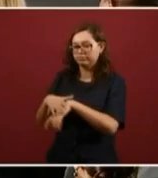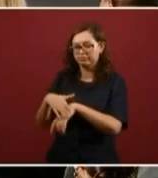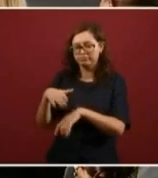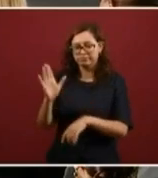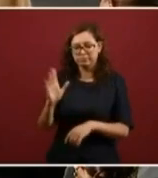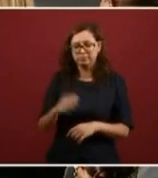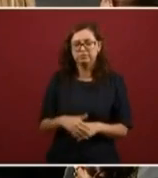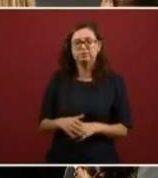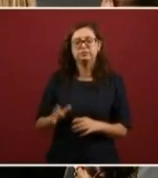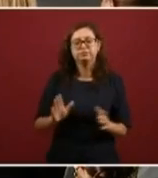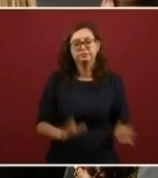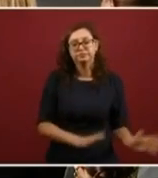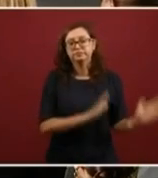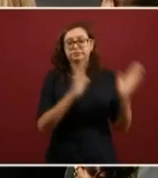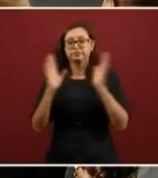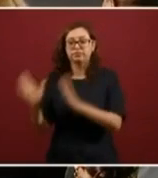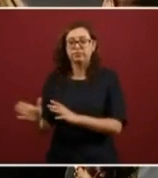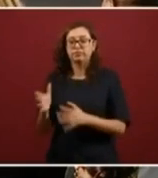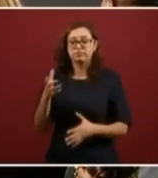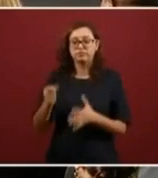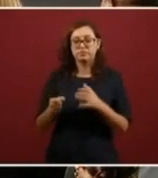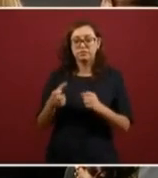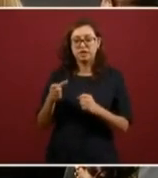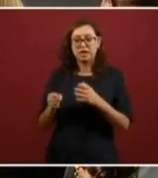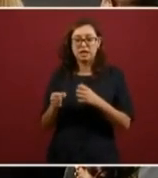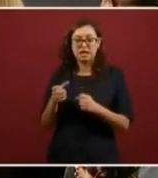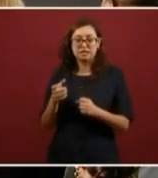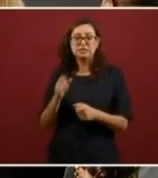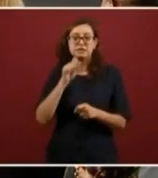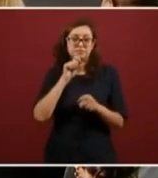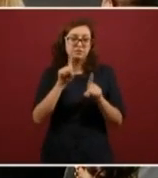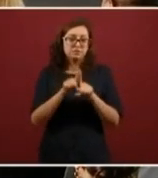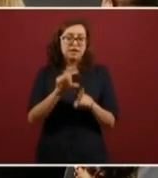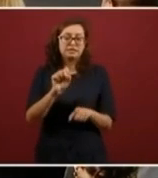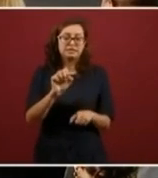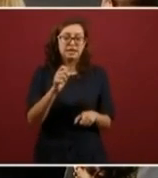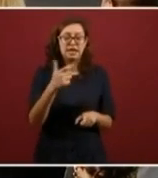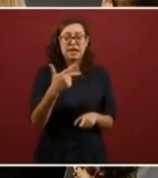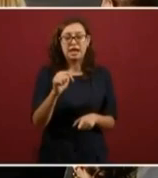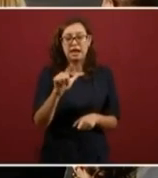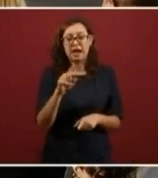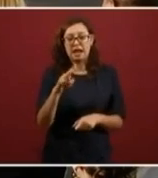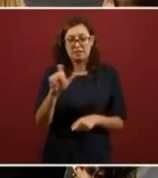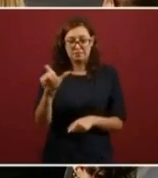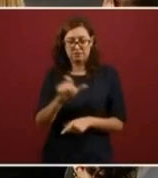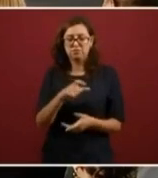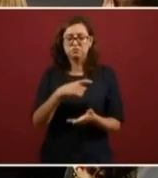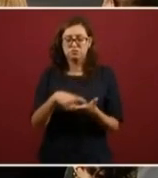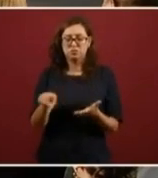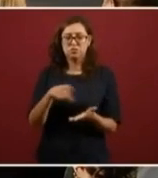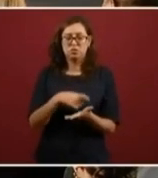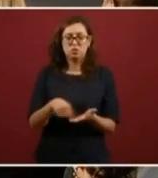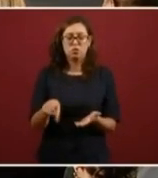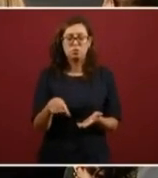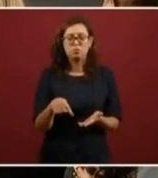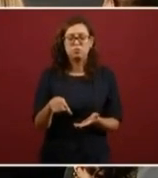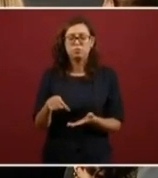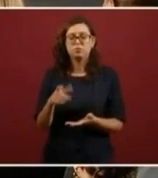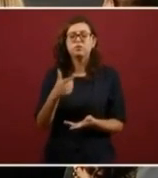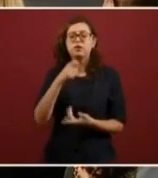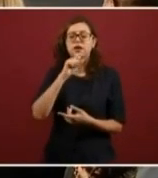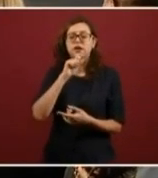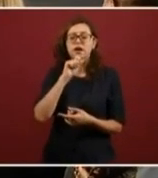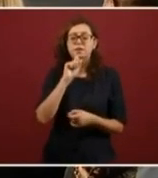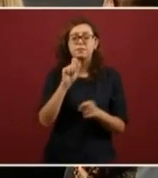voy a leche fresca, porque también la copia Segalmex a través de Liconsa. Allí